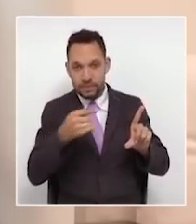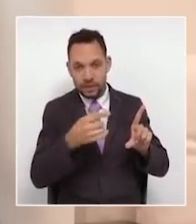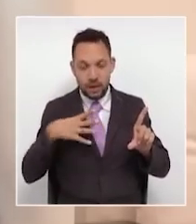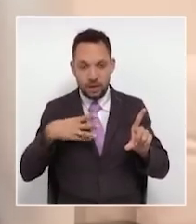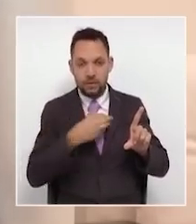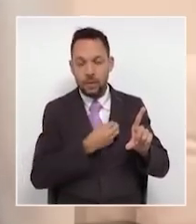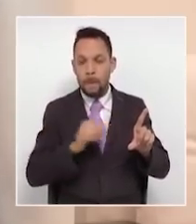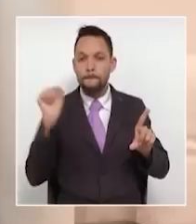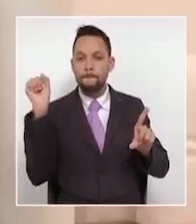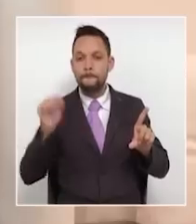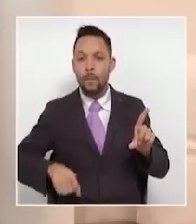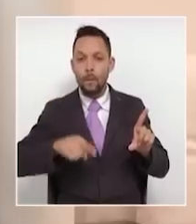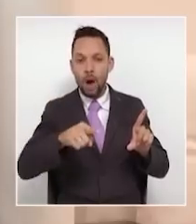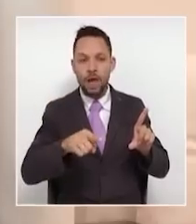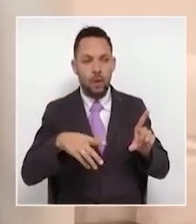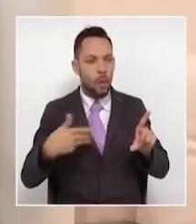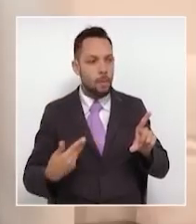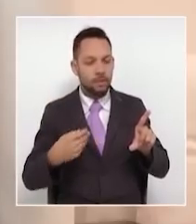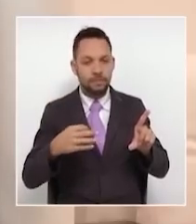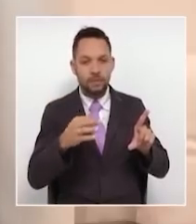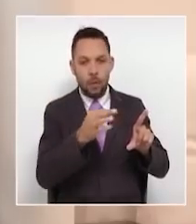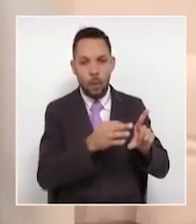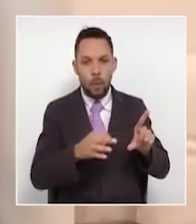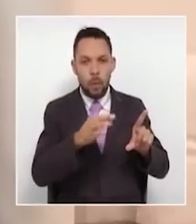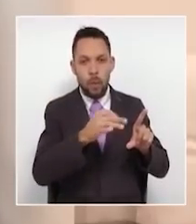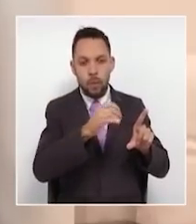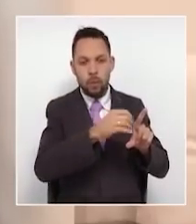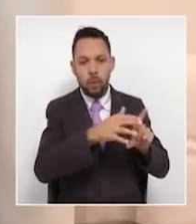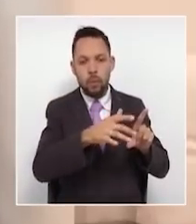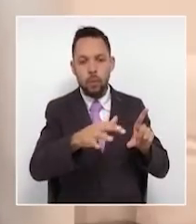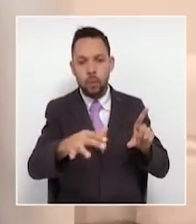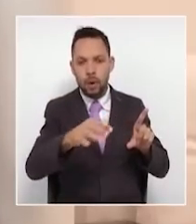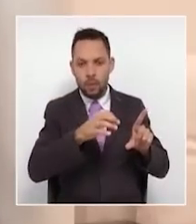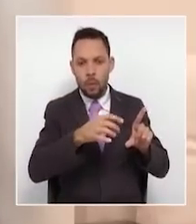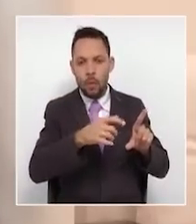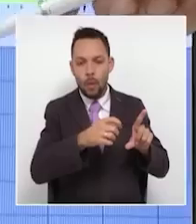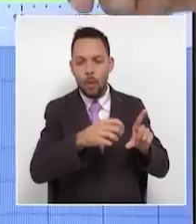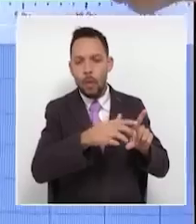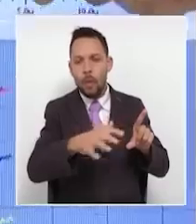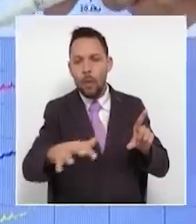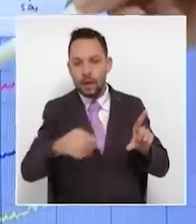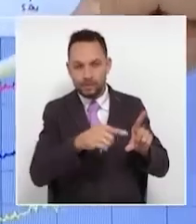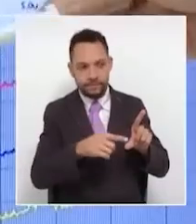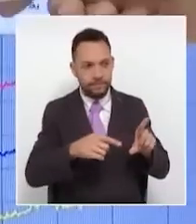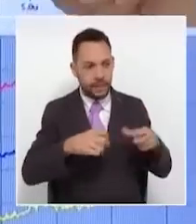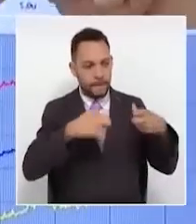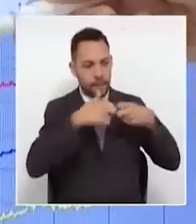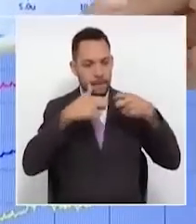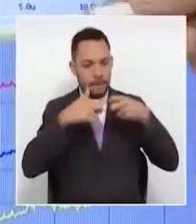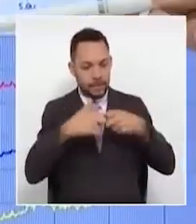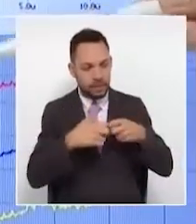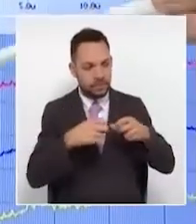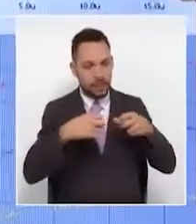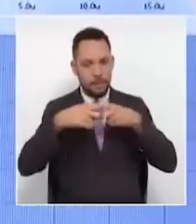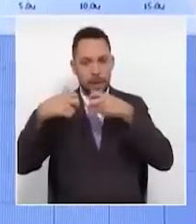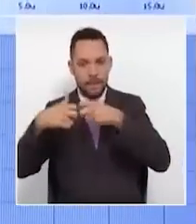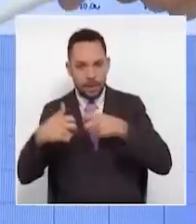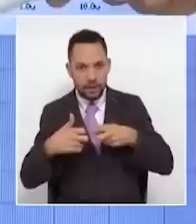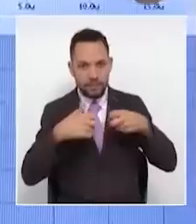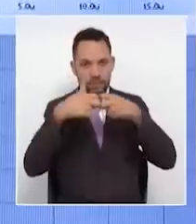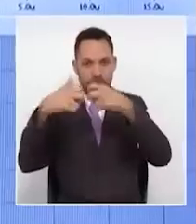podemos ver las ondas diferentes frecuencias entonces las frecuencias de nuestro cerebro